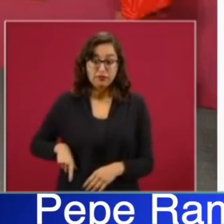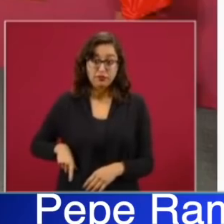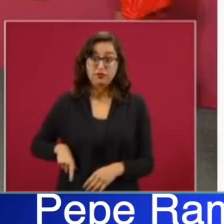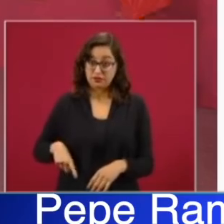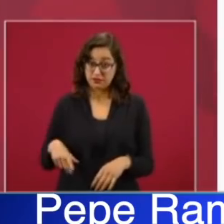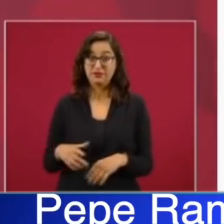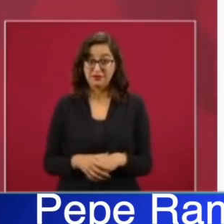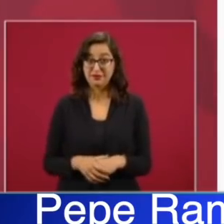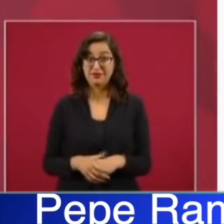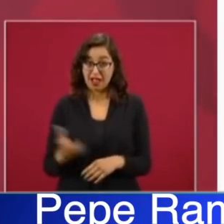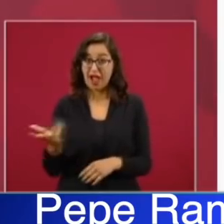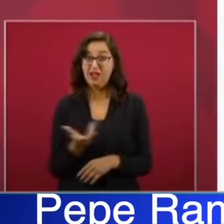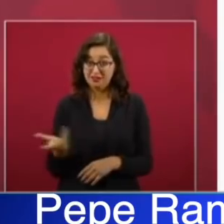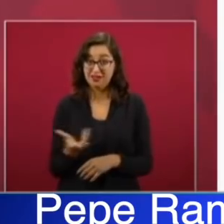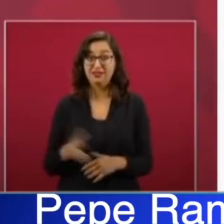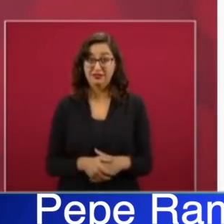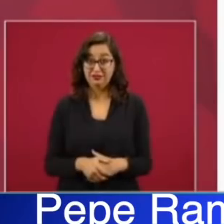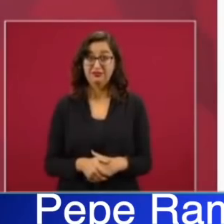contrataba de esa manera.